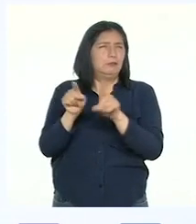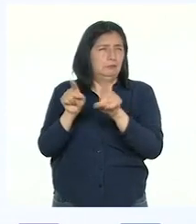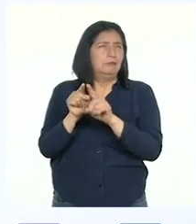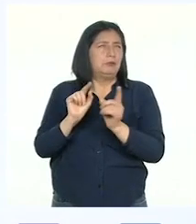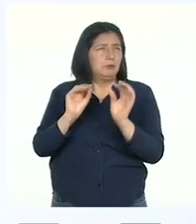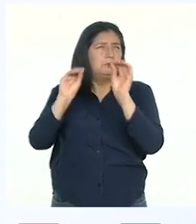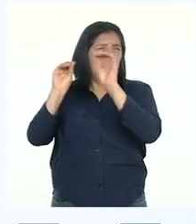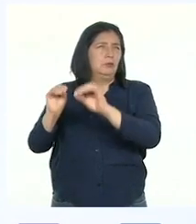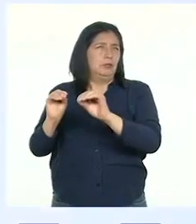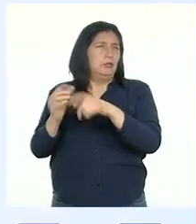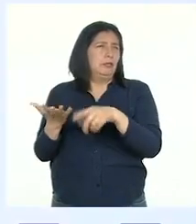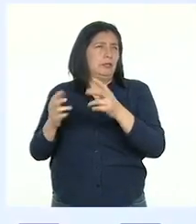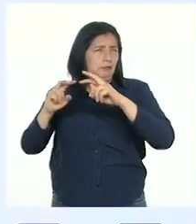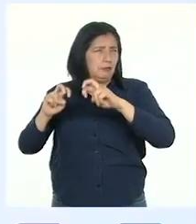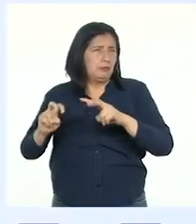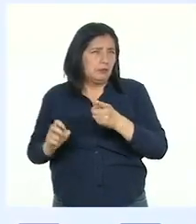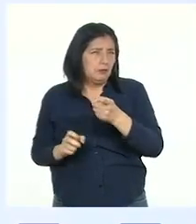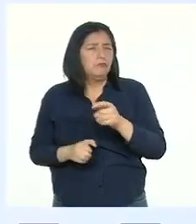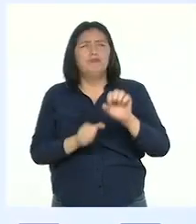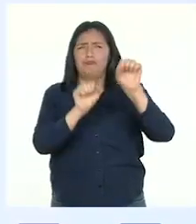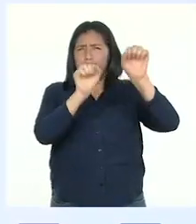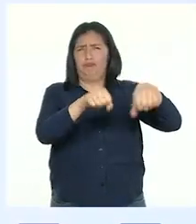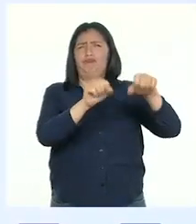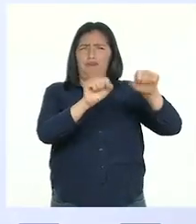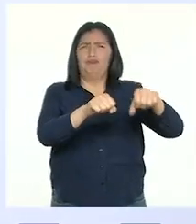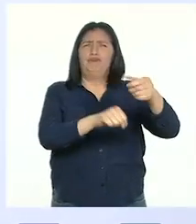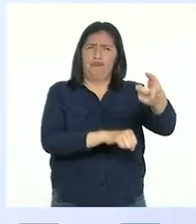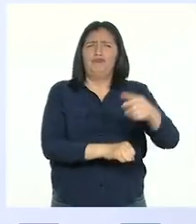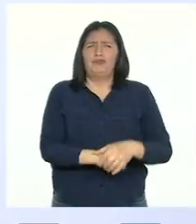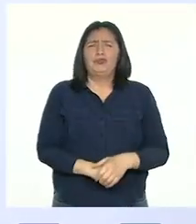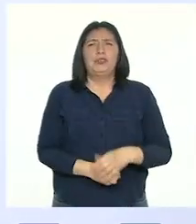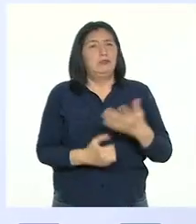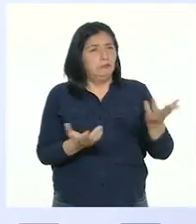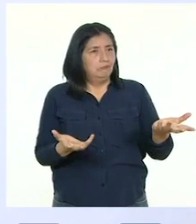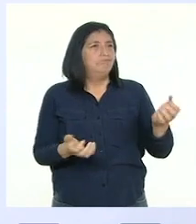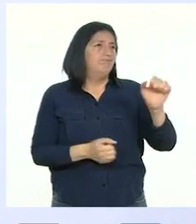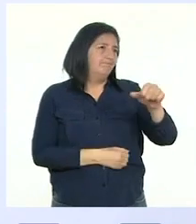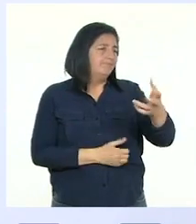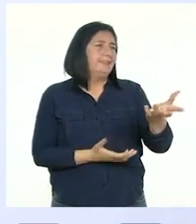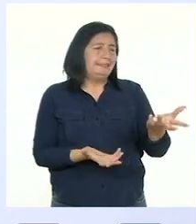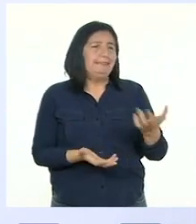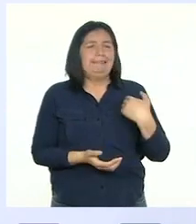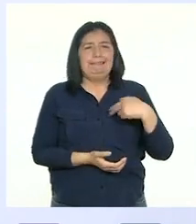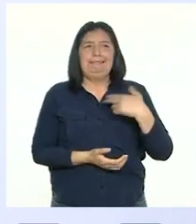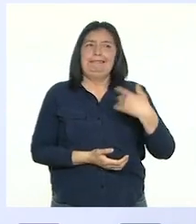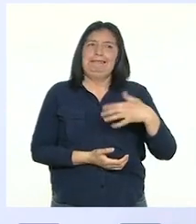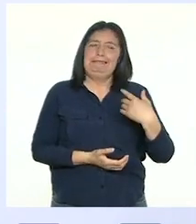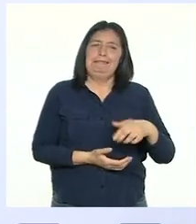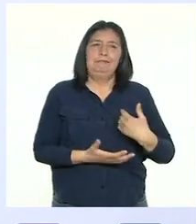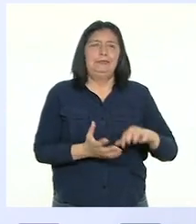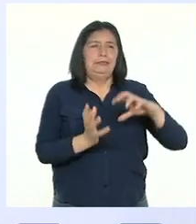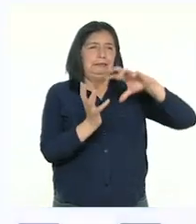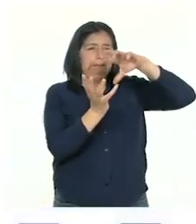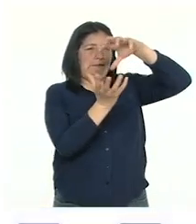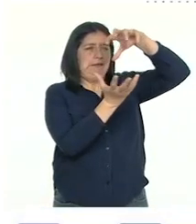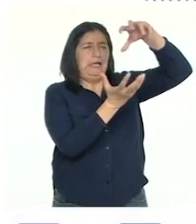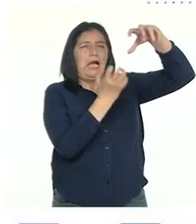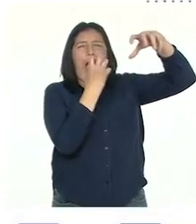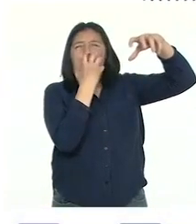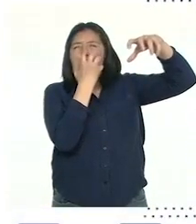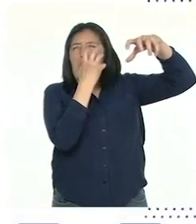esta pregunta en nuestra investigación? Claro que sí, Patricia. Definitivamente estamos viviendo los efectos